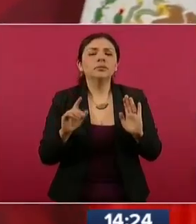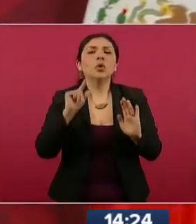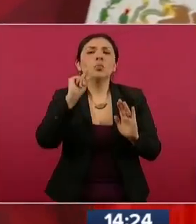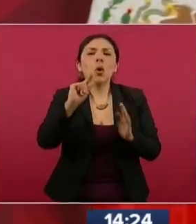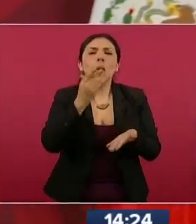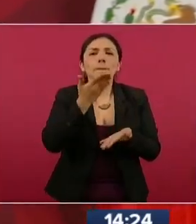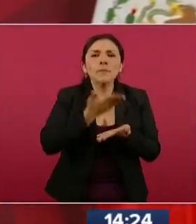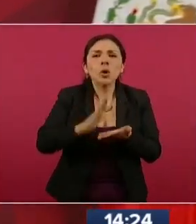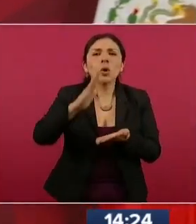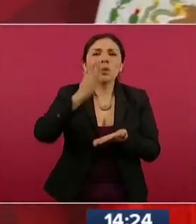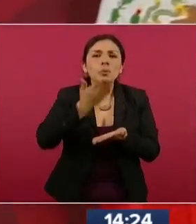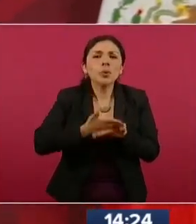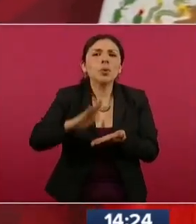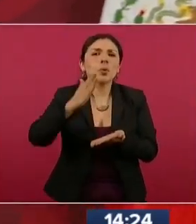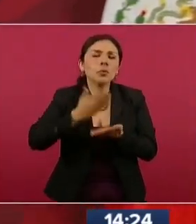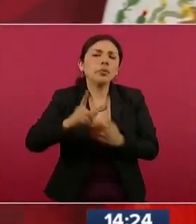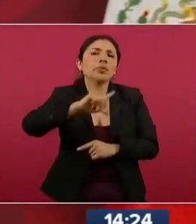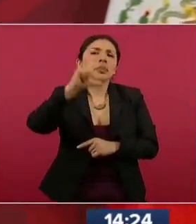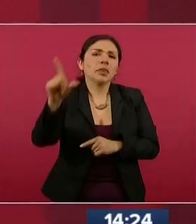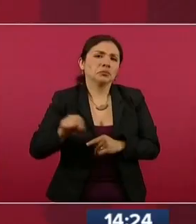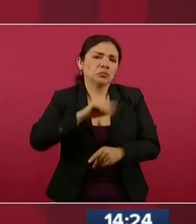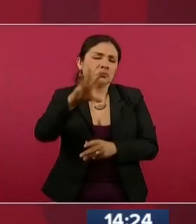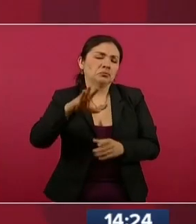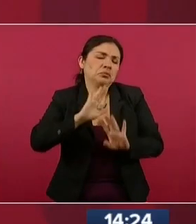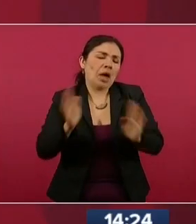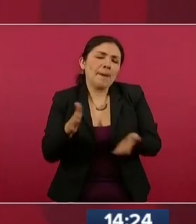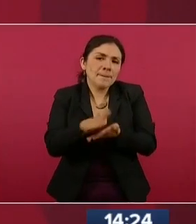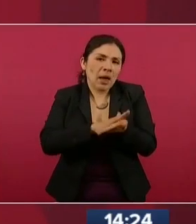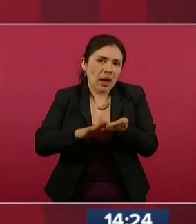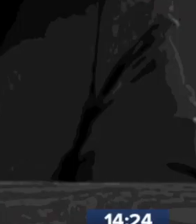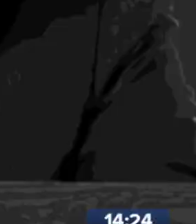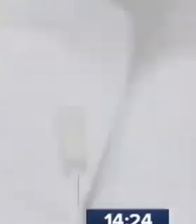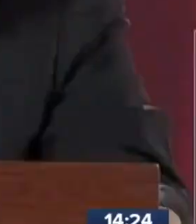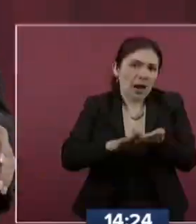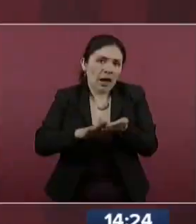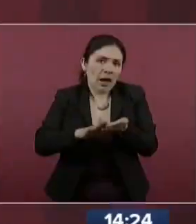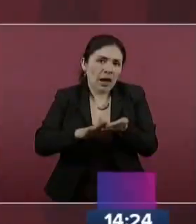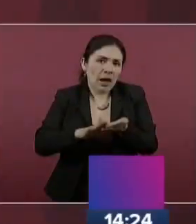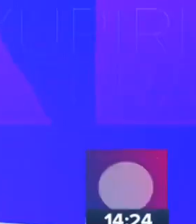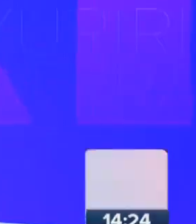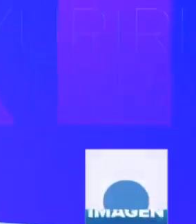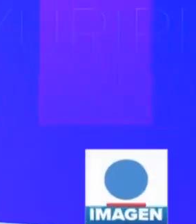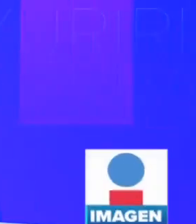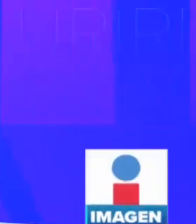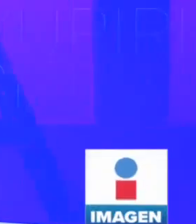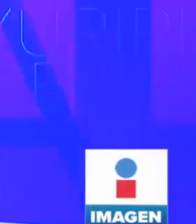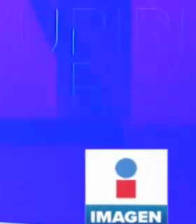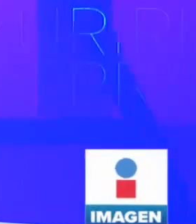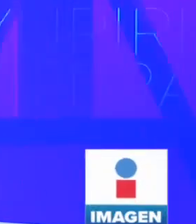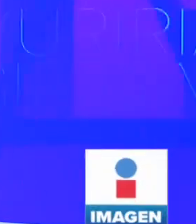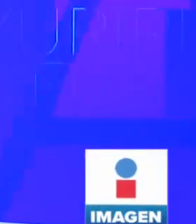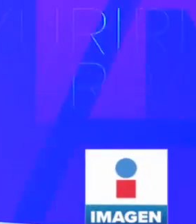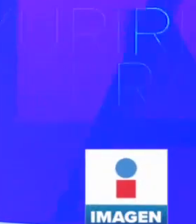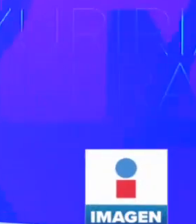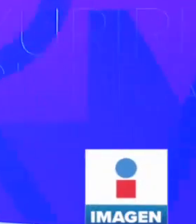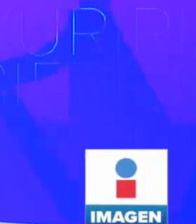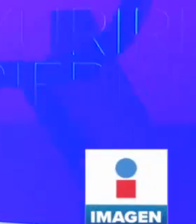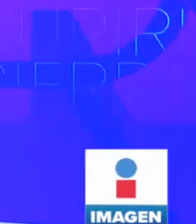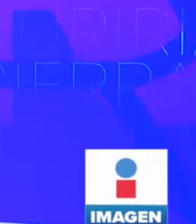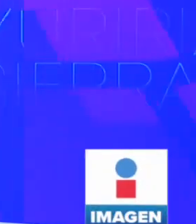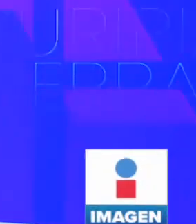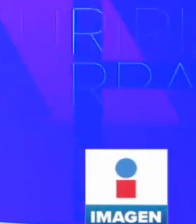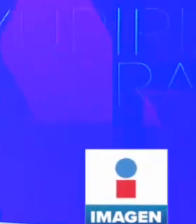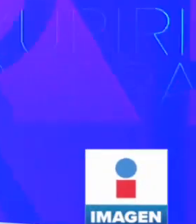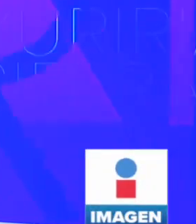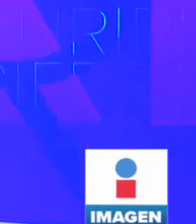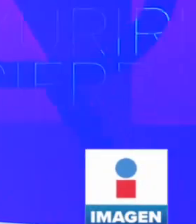paguen después el resto. Ya lo rifó, ya lo rentó